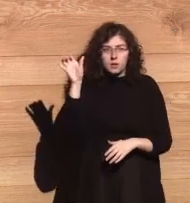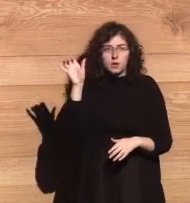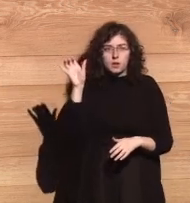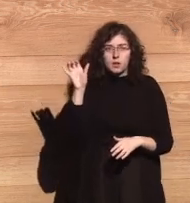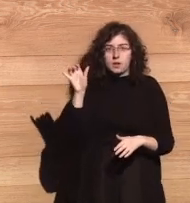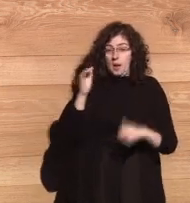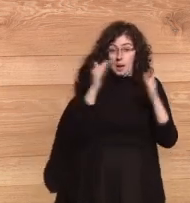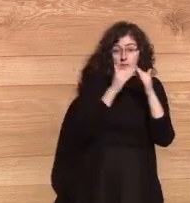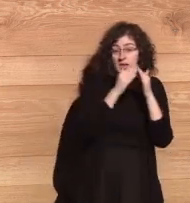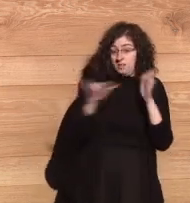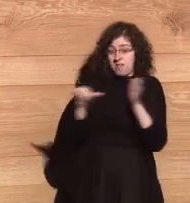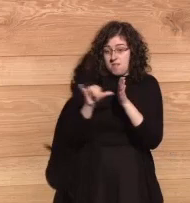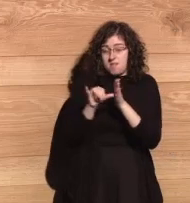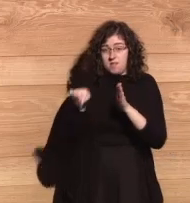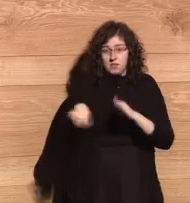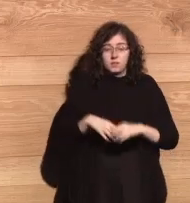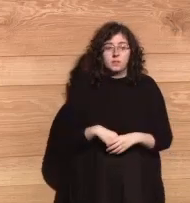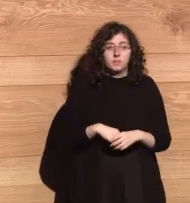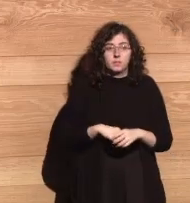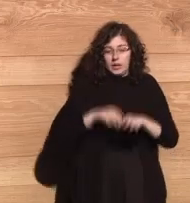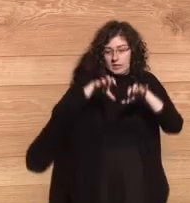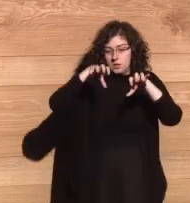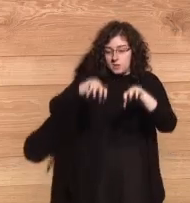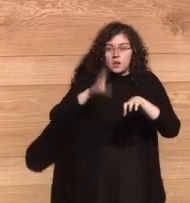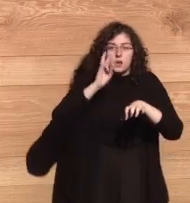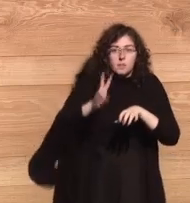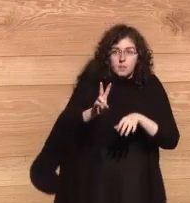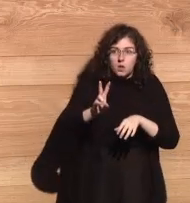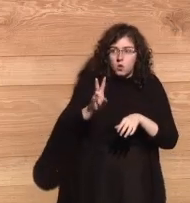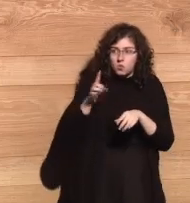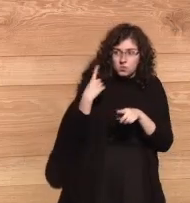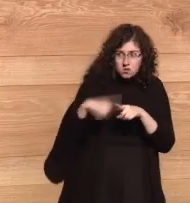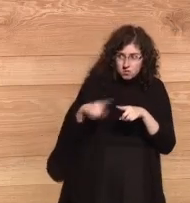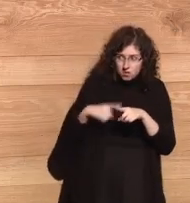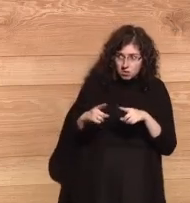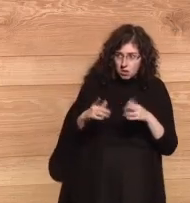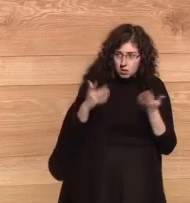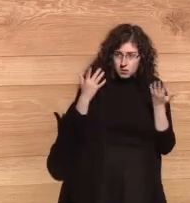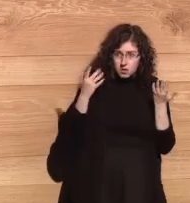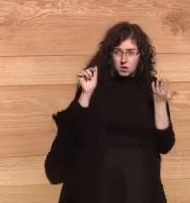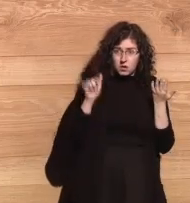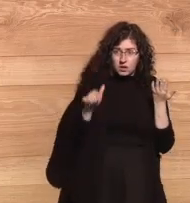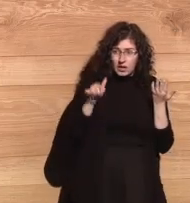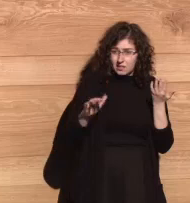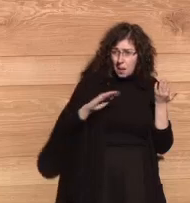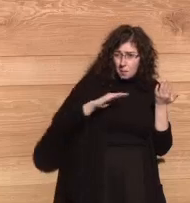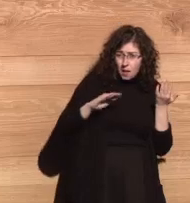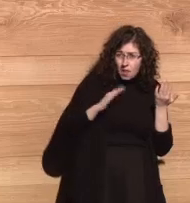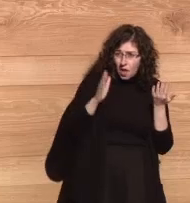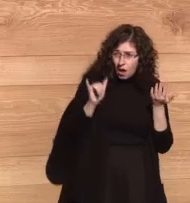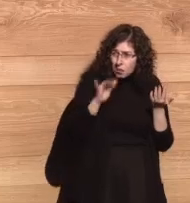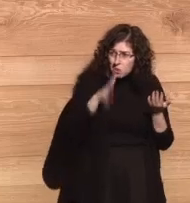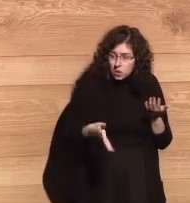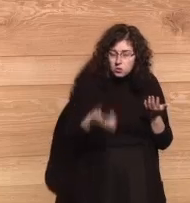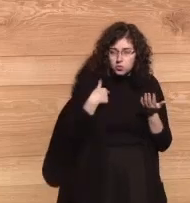casa además. De galgo voy para allá y empiezo a ver unas cosas que yo decía, pero ¿cómo puede existir esta maldad, no? Entonces empiezo a